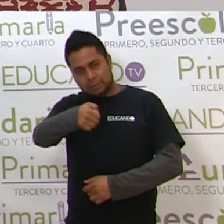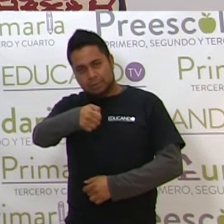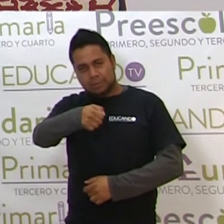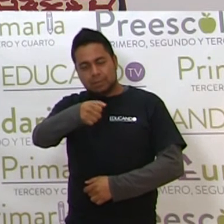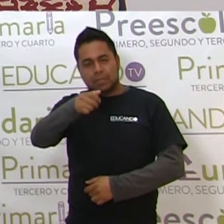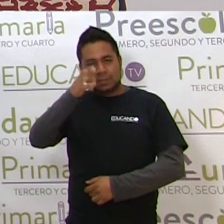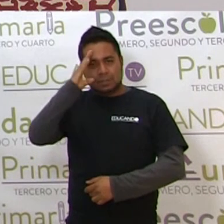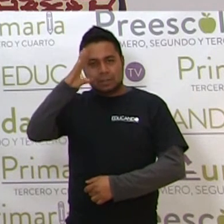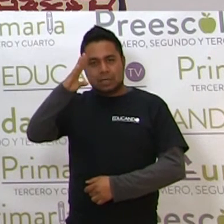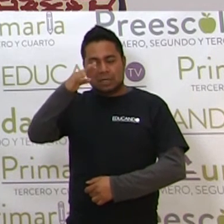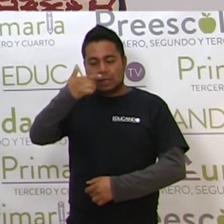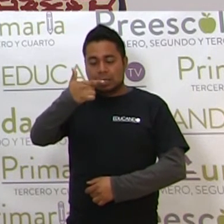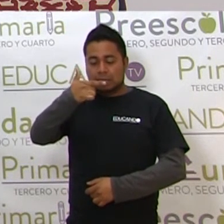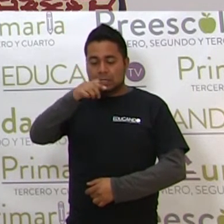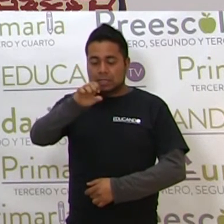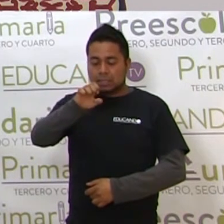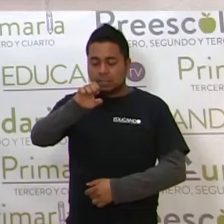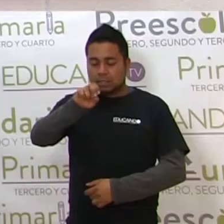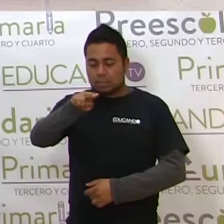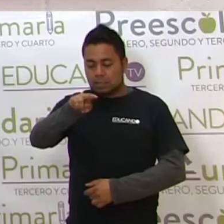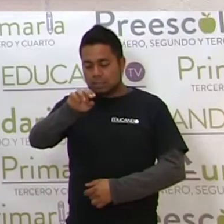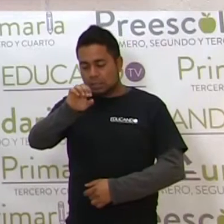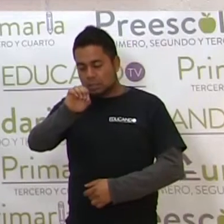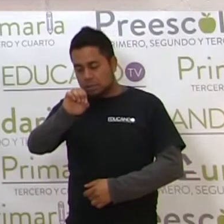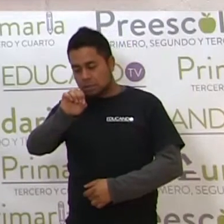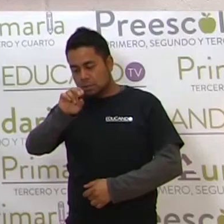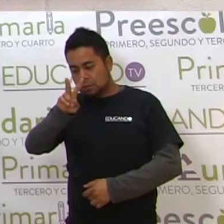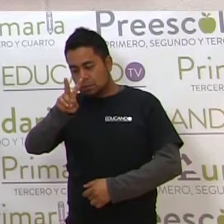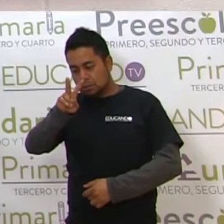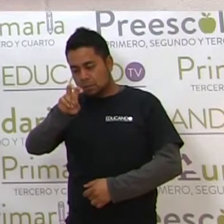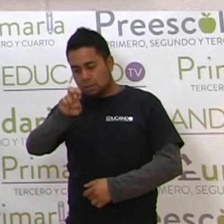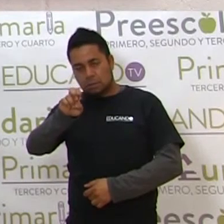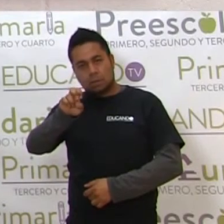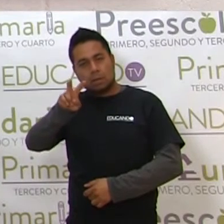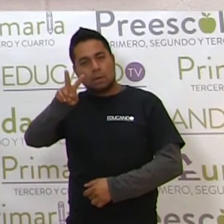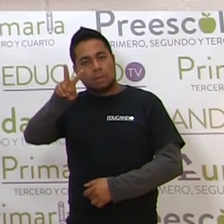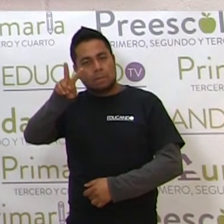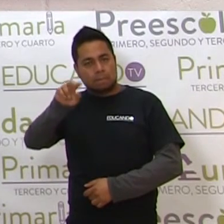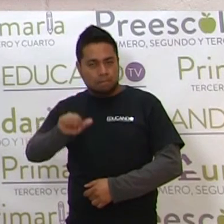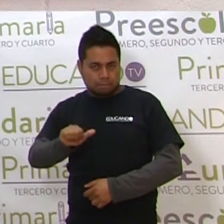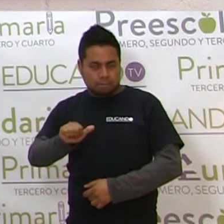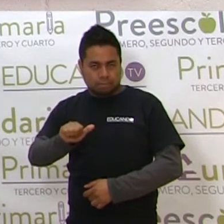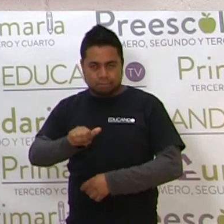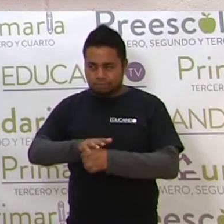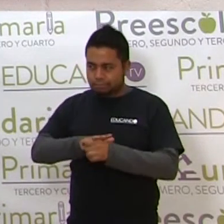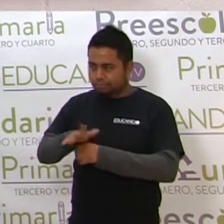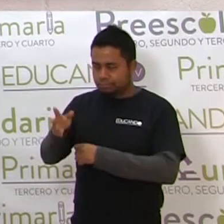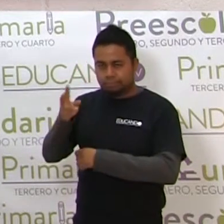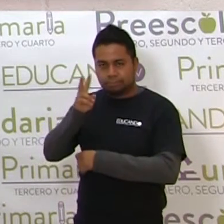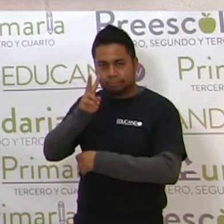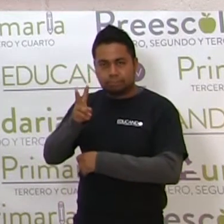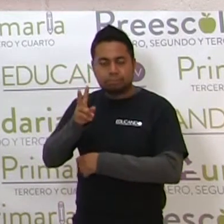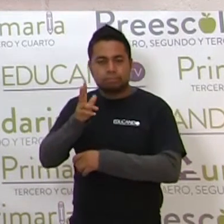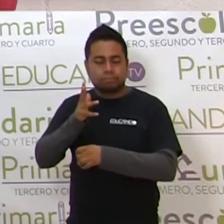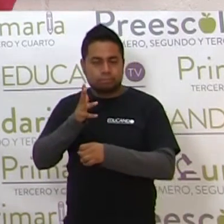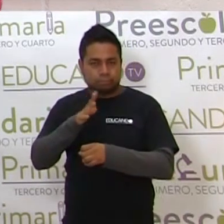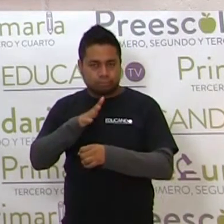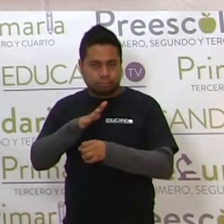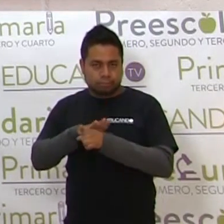Medina Cómo no este qué más qué más vemos aquí tienen